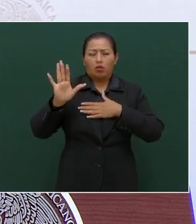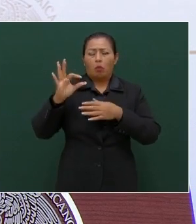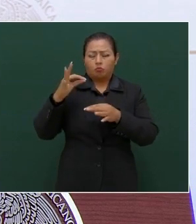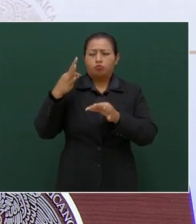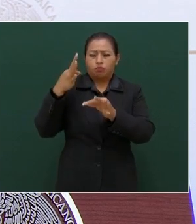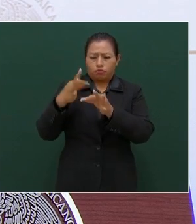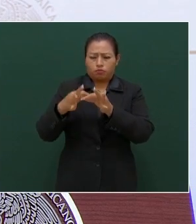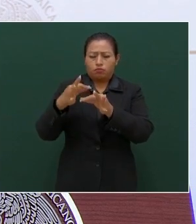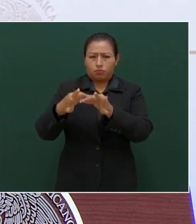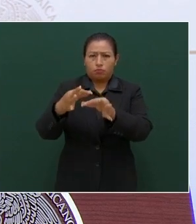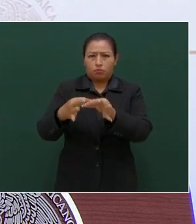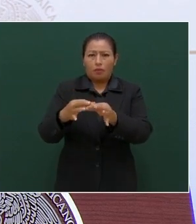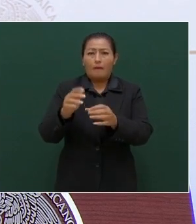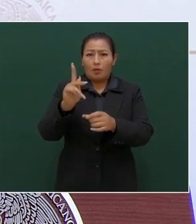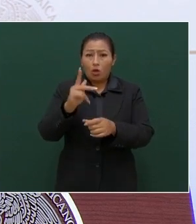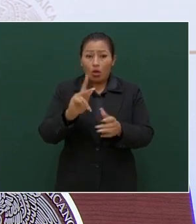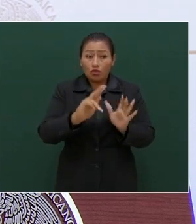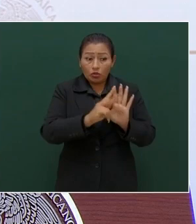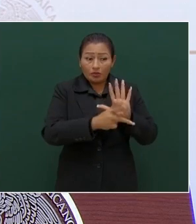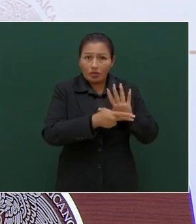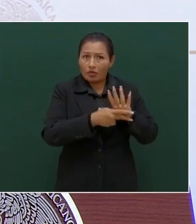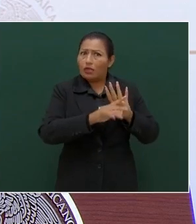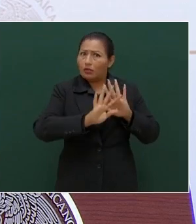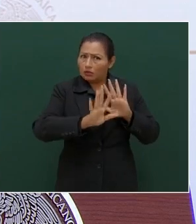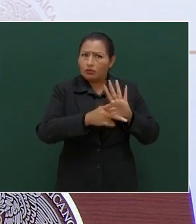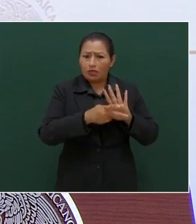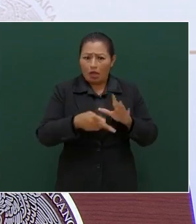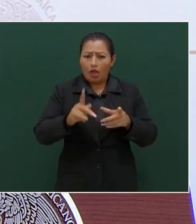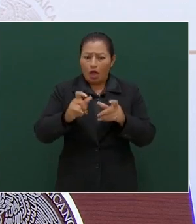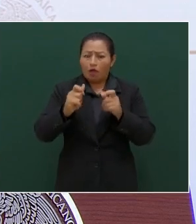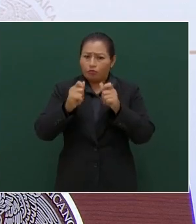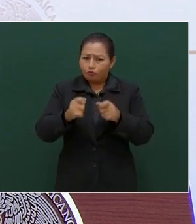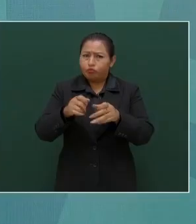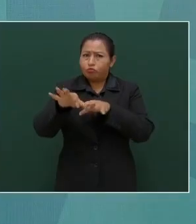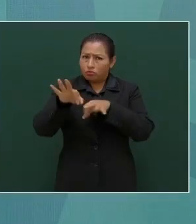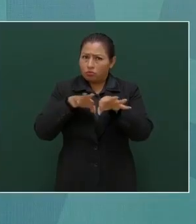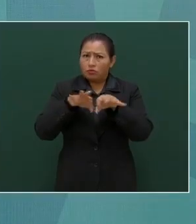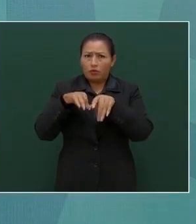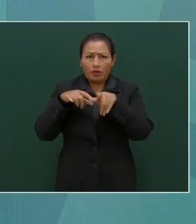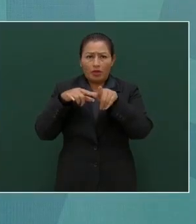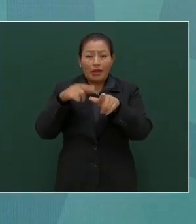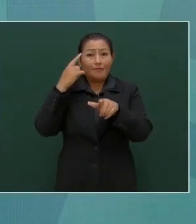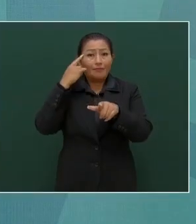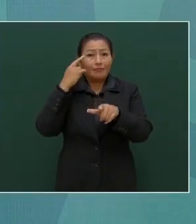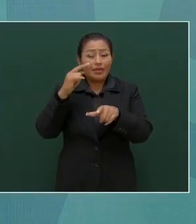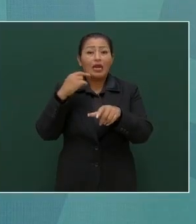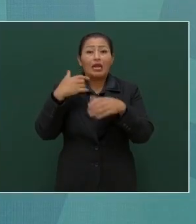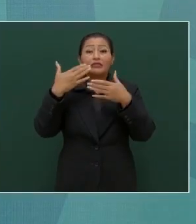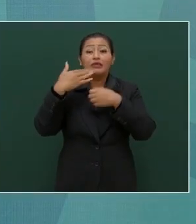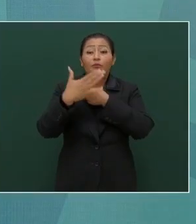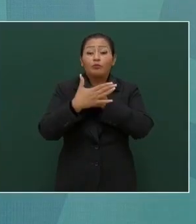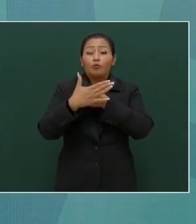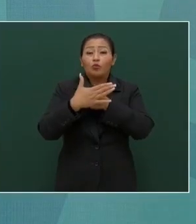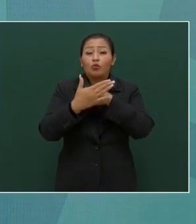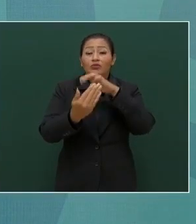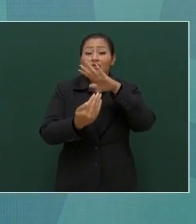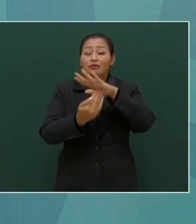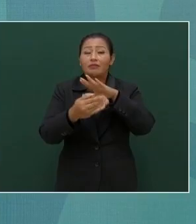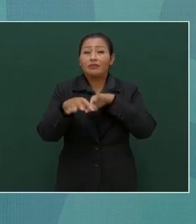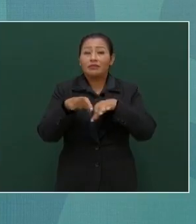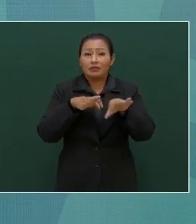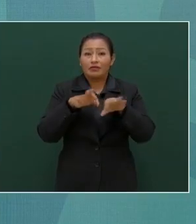litigios pendientes. Quedamos con ellos para poder instalar la siguiente mesa que tiene que